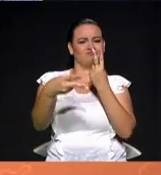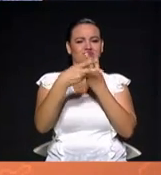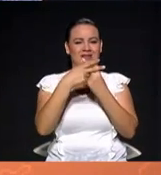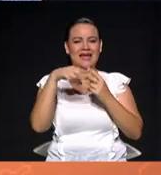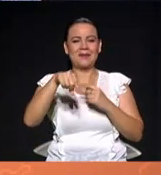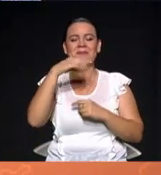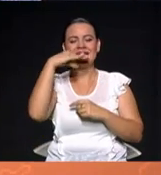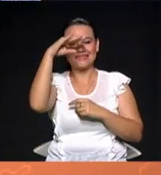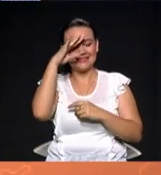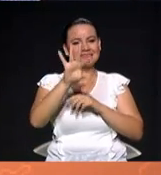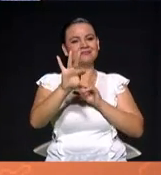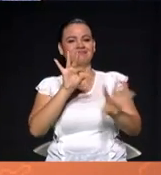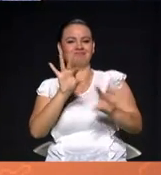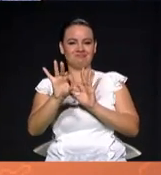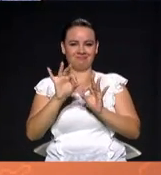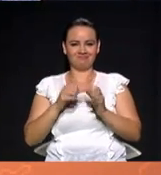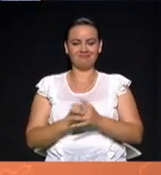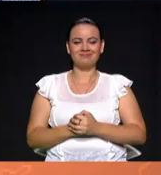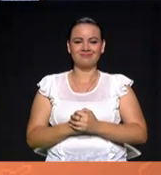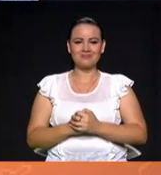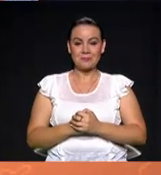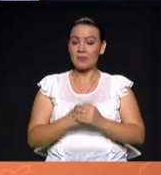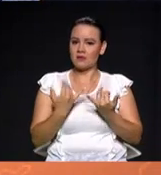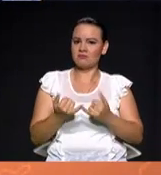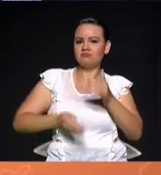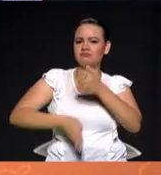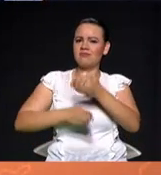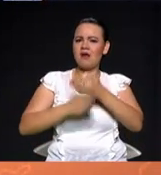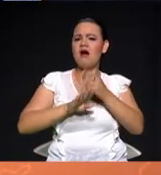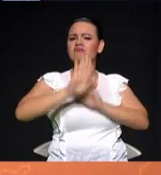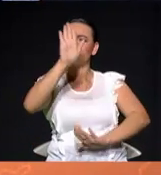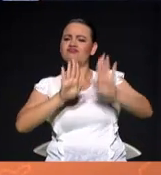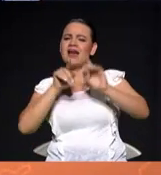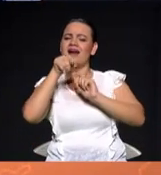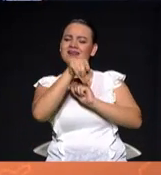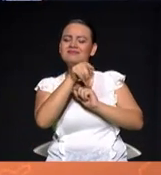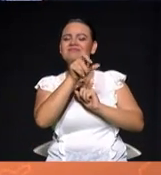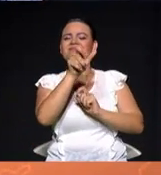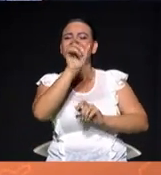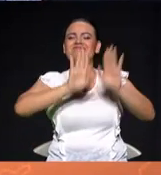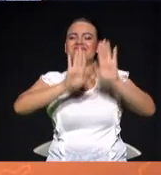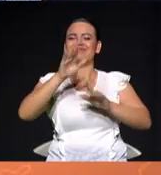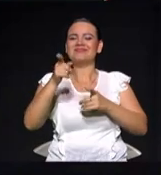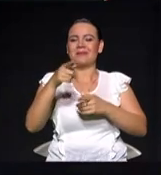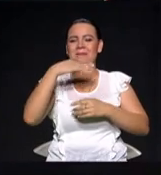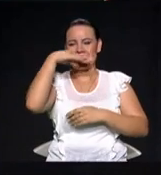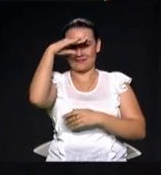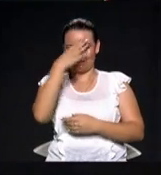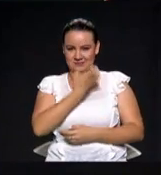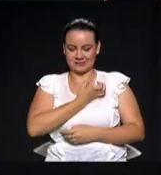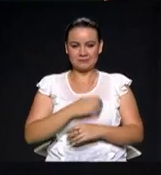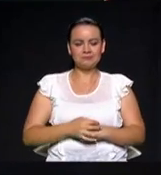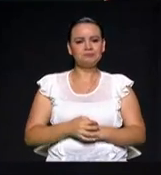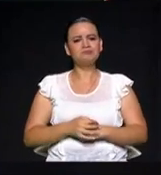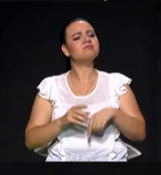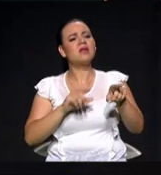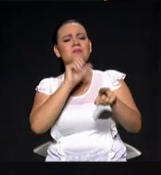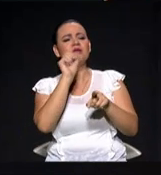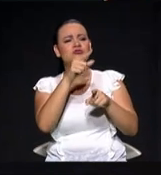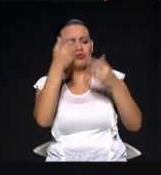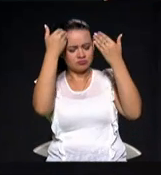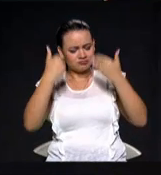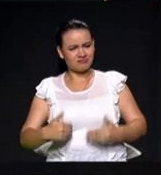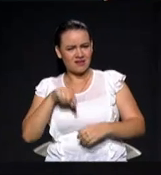elegir muy bien continuamos entonces con este debate con candidatos a la alcaldía de la ciudad doctora beatriz rave en temas de movilidad que propuestas